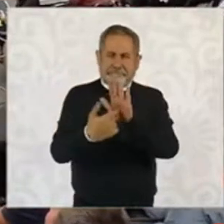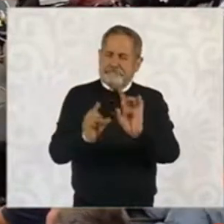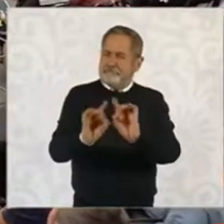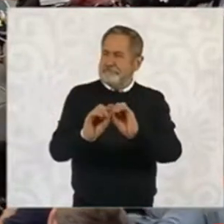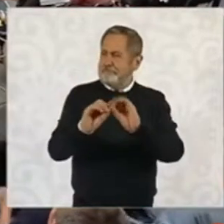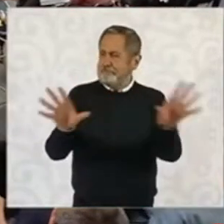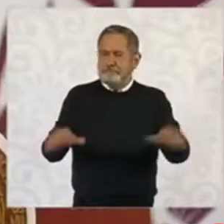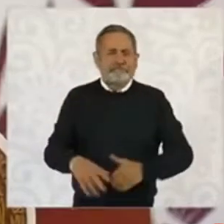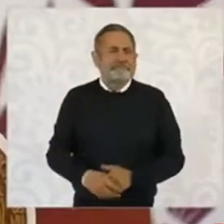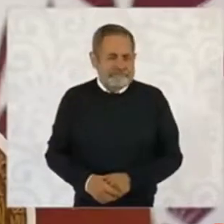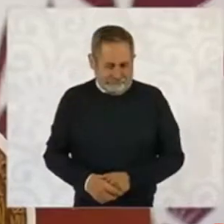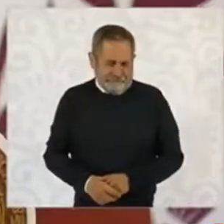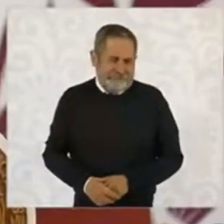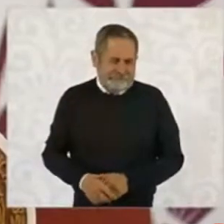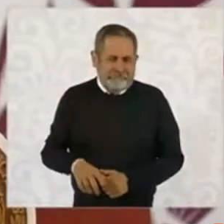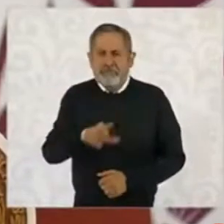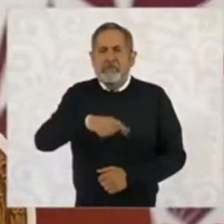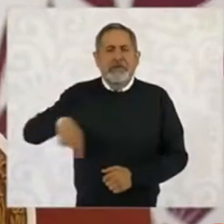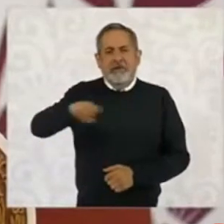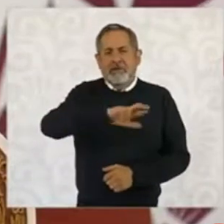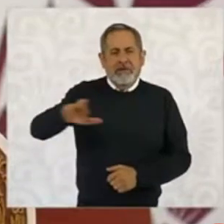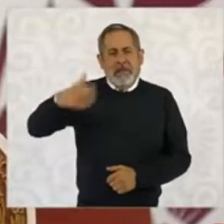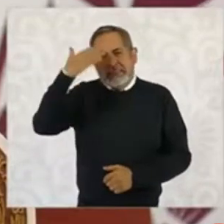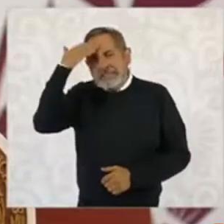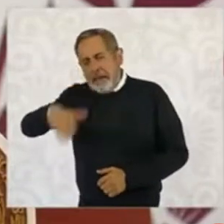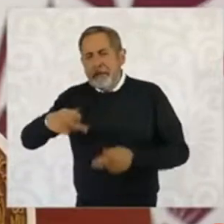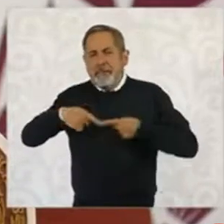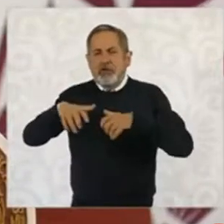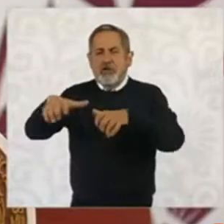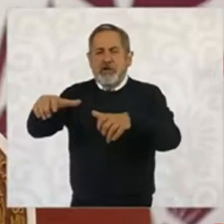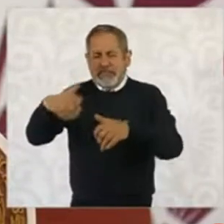y el reconocimiento del pueblo de México. Bueno, ahora sí vamos a las preguntas.